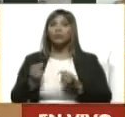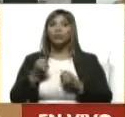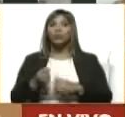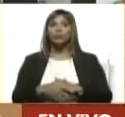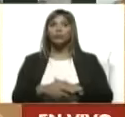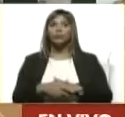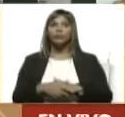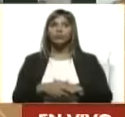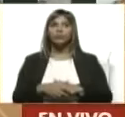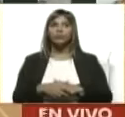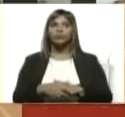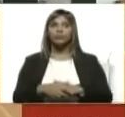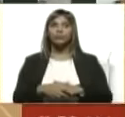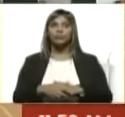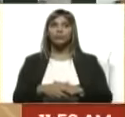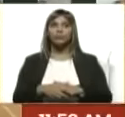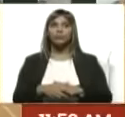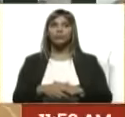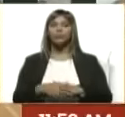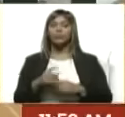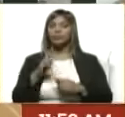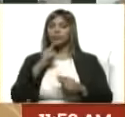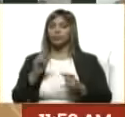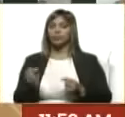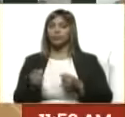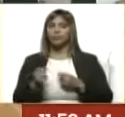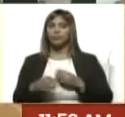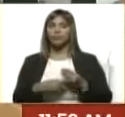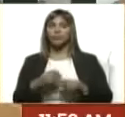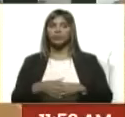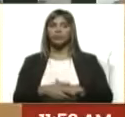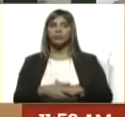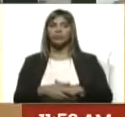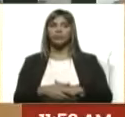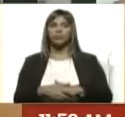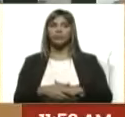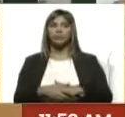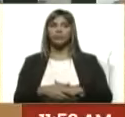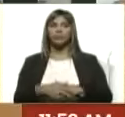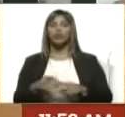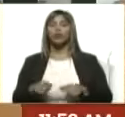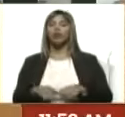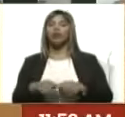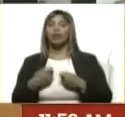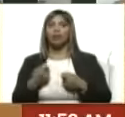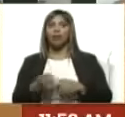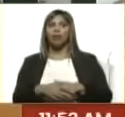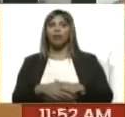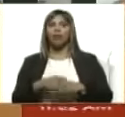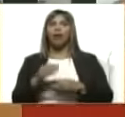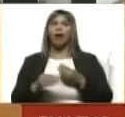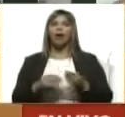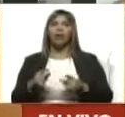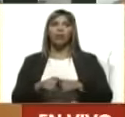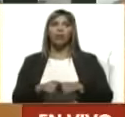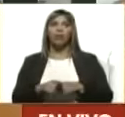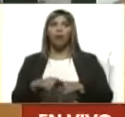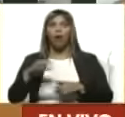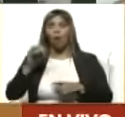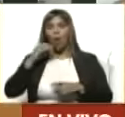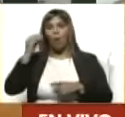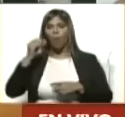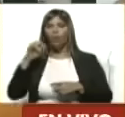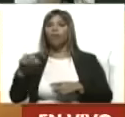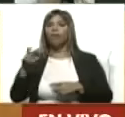el bloqueo aún, les hace el bloqueo aún, del daño que hace las opiniones